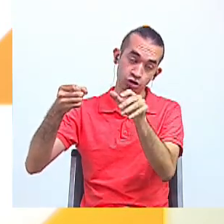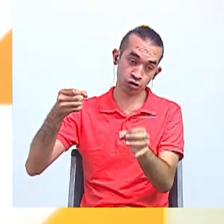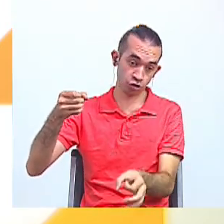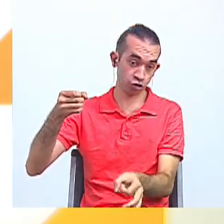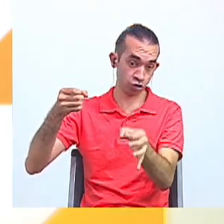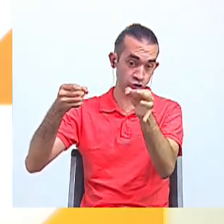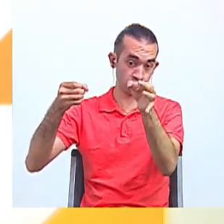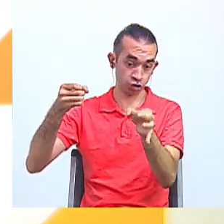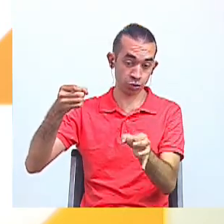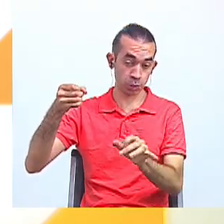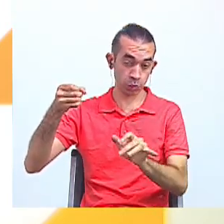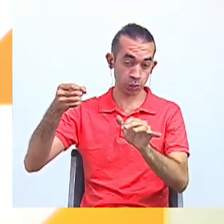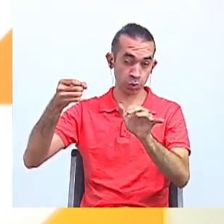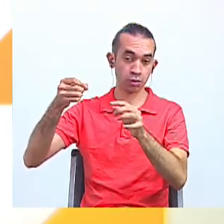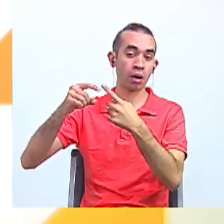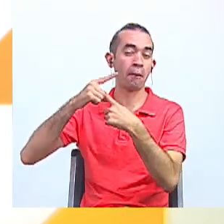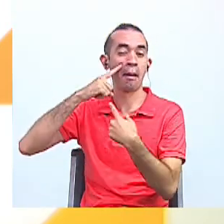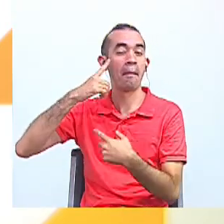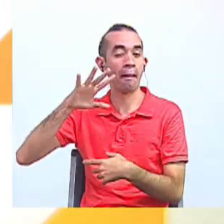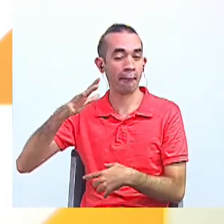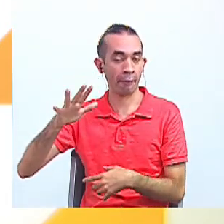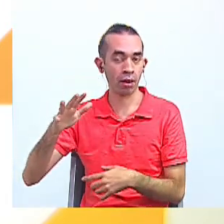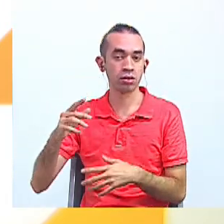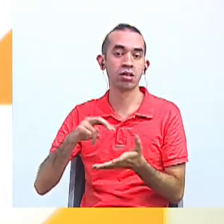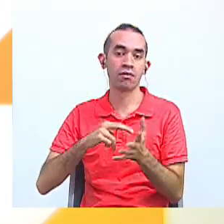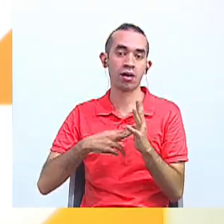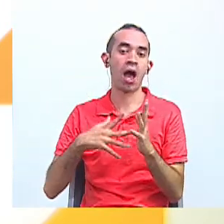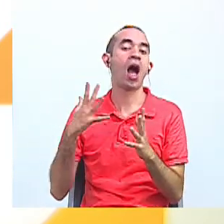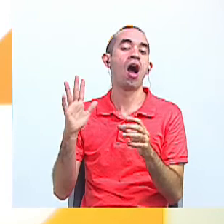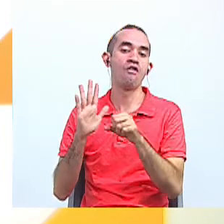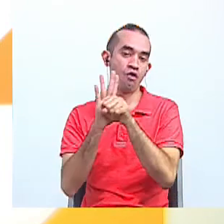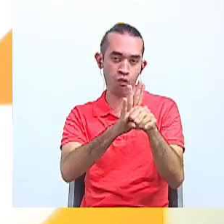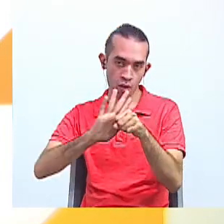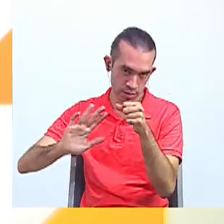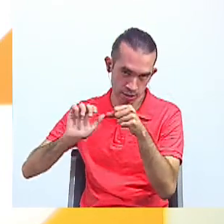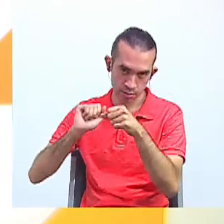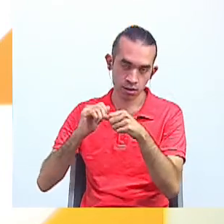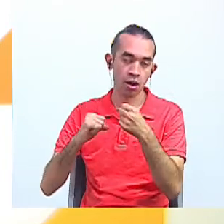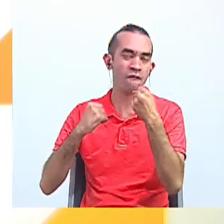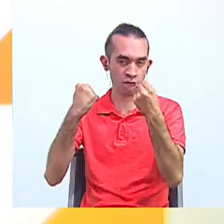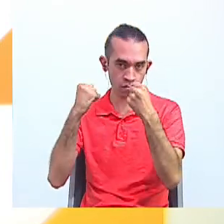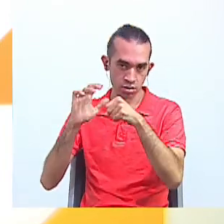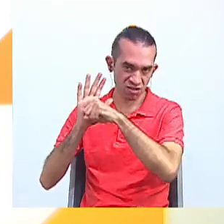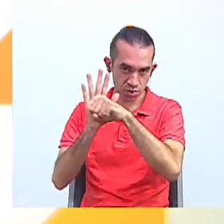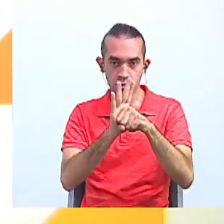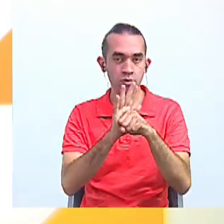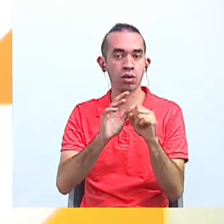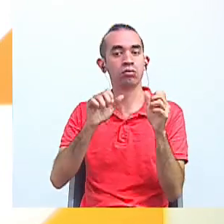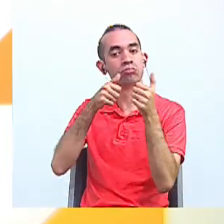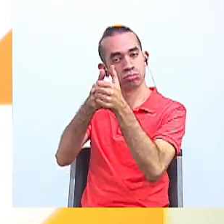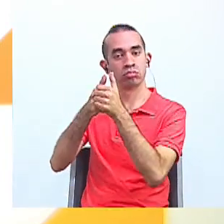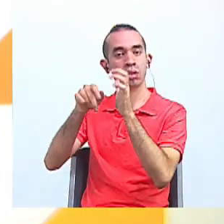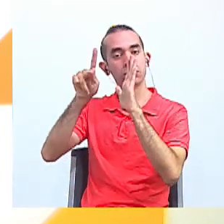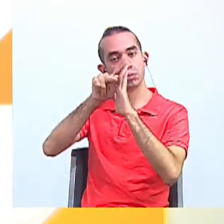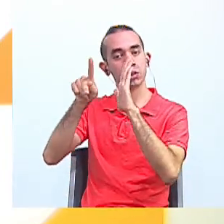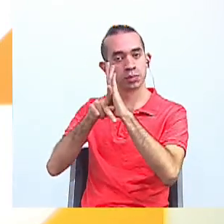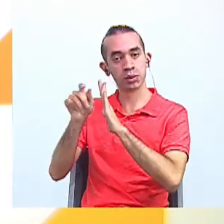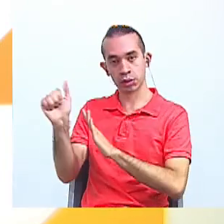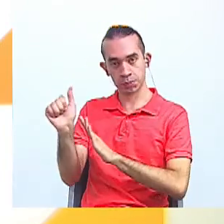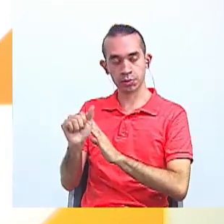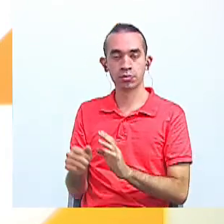la diferencia entre ellos nos da la fuerza de empuje según el principio de Arquímedes. Entonces, ¿qué vamos a hacer en esta